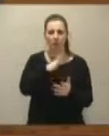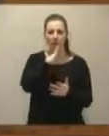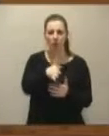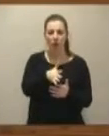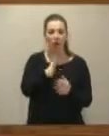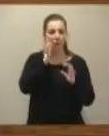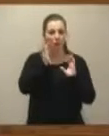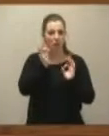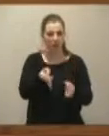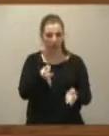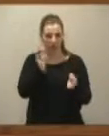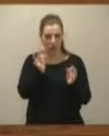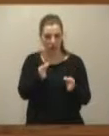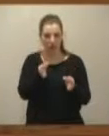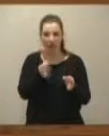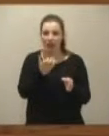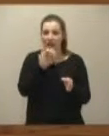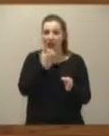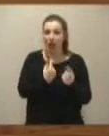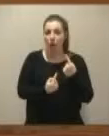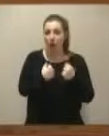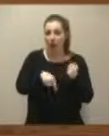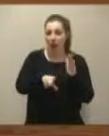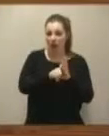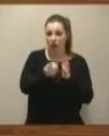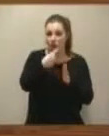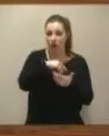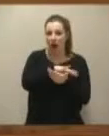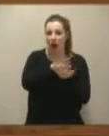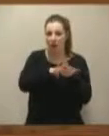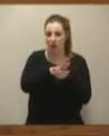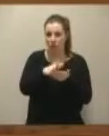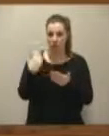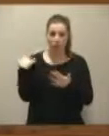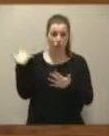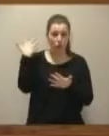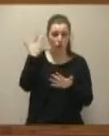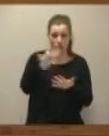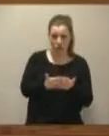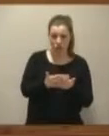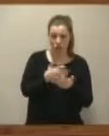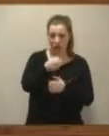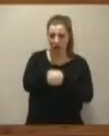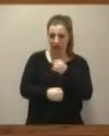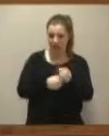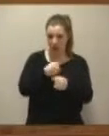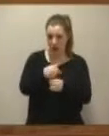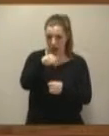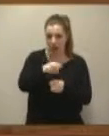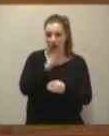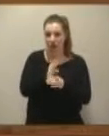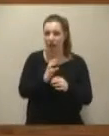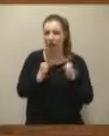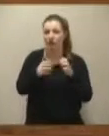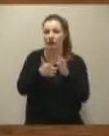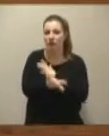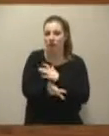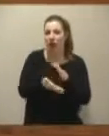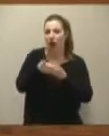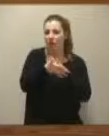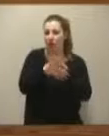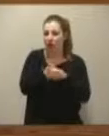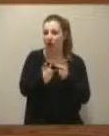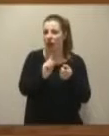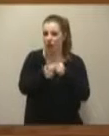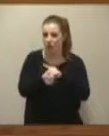Porque es cierto que si de alguna ley se ha hablado a lo largo de esta legislatura en esta Cámara, de su posible reforma, de